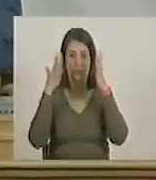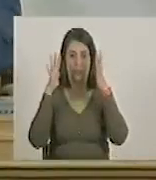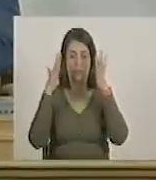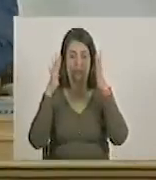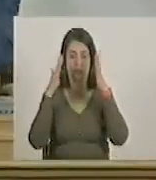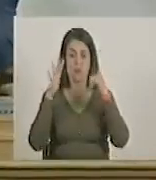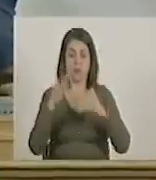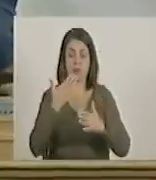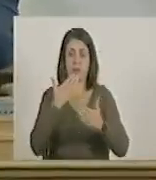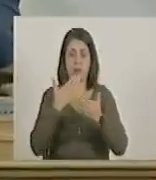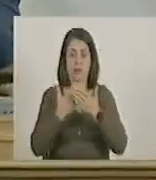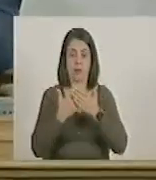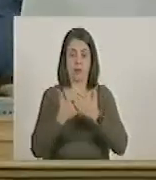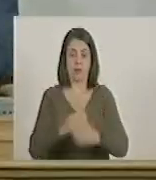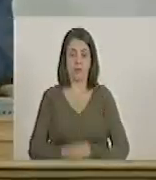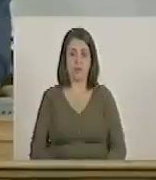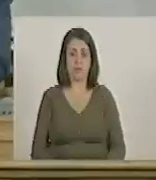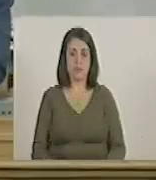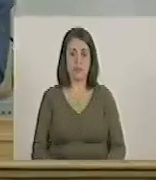Gracias,